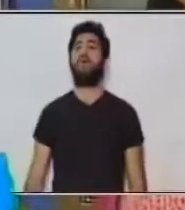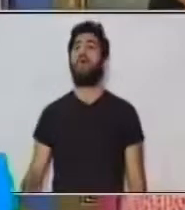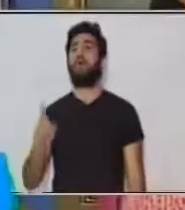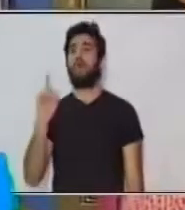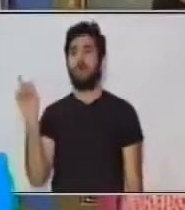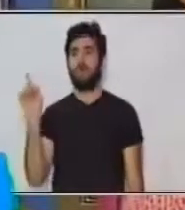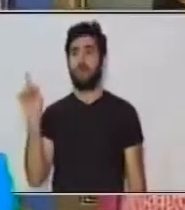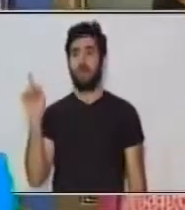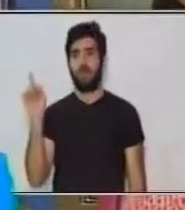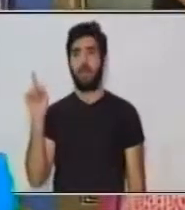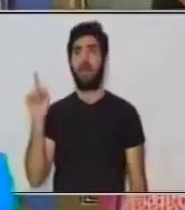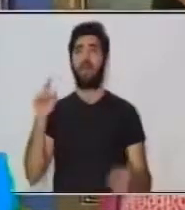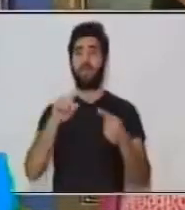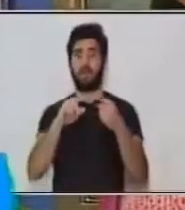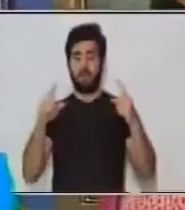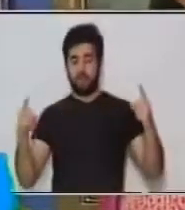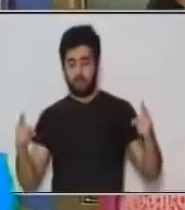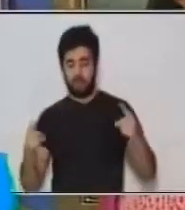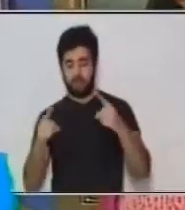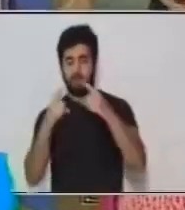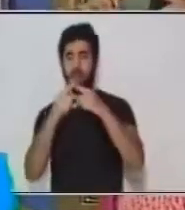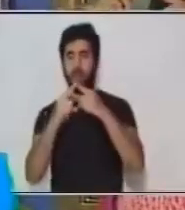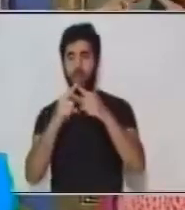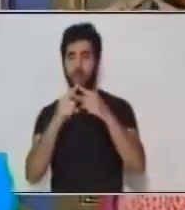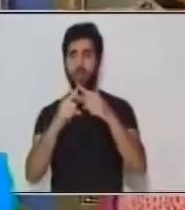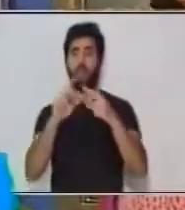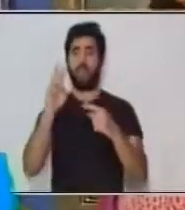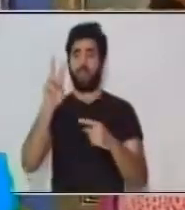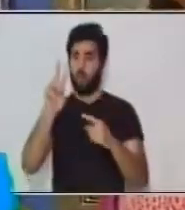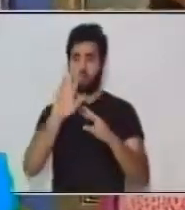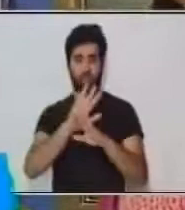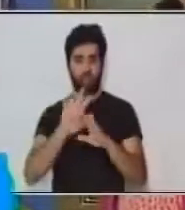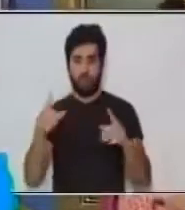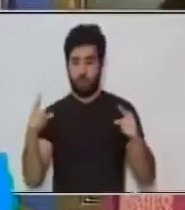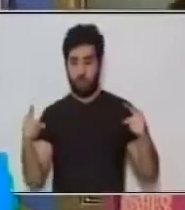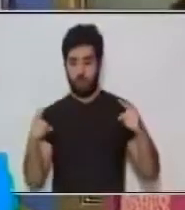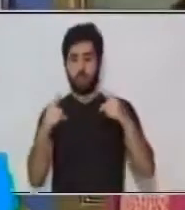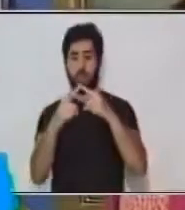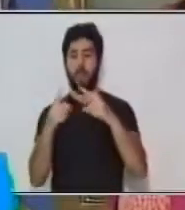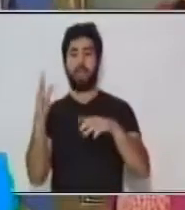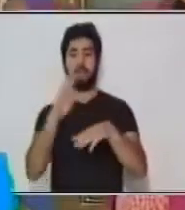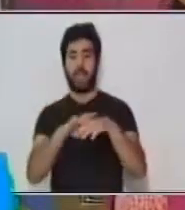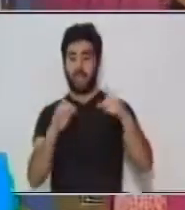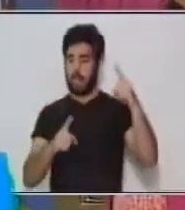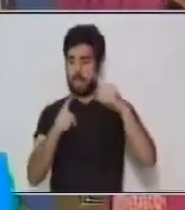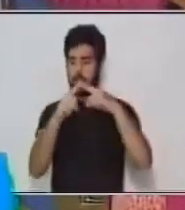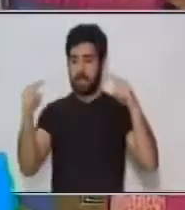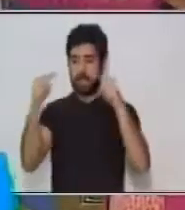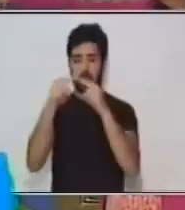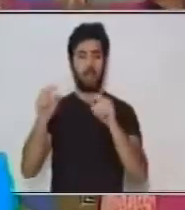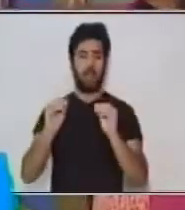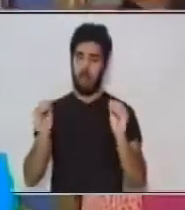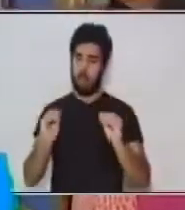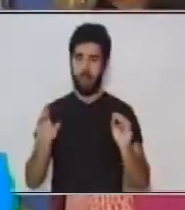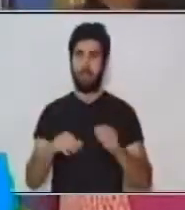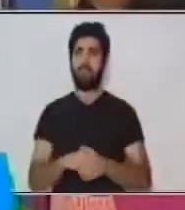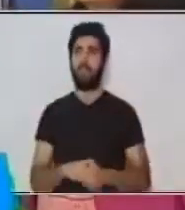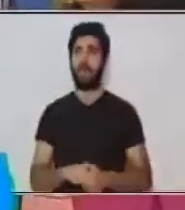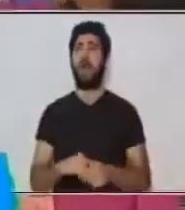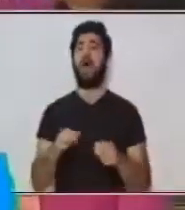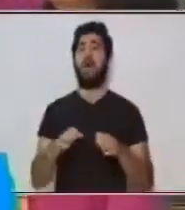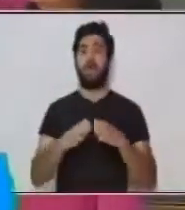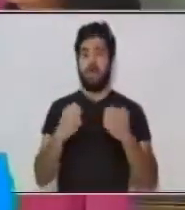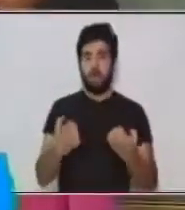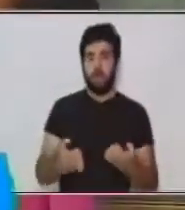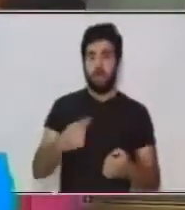sus vértices únicamente se están uniendo 2 segmentos. Entonces, podemos decir que los que tenemos